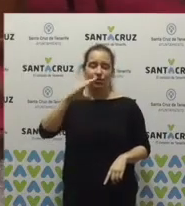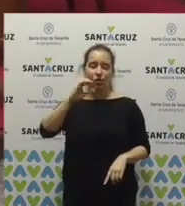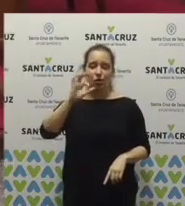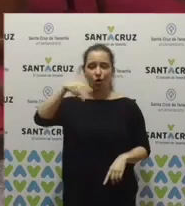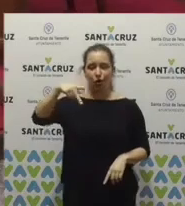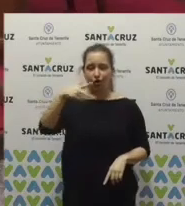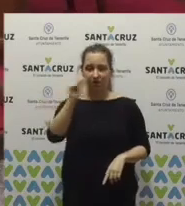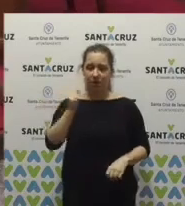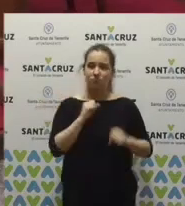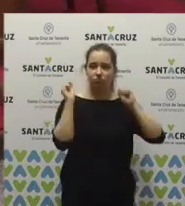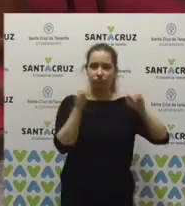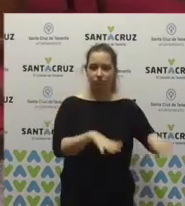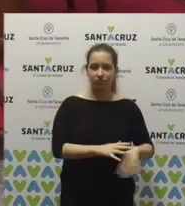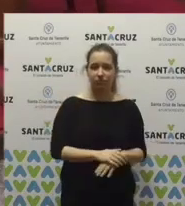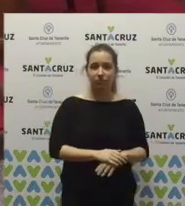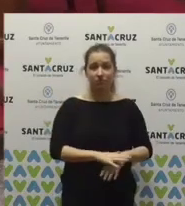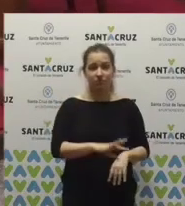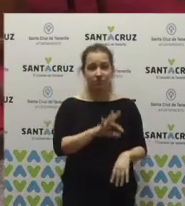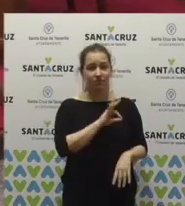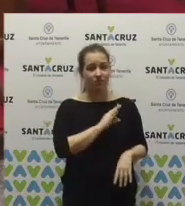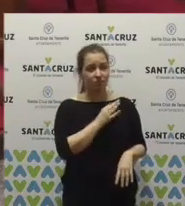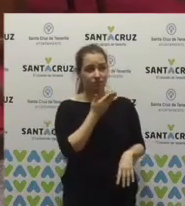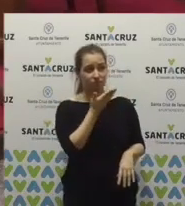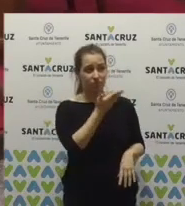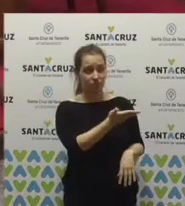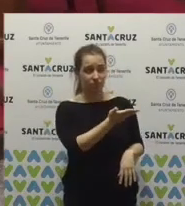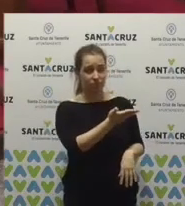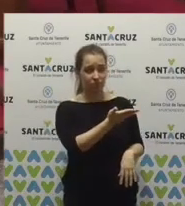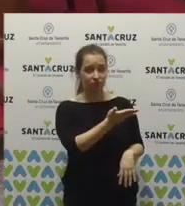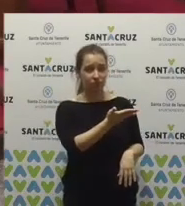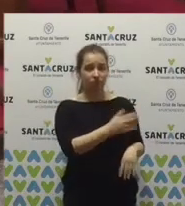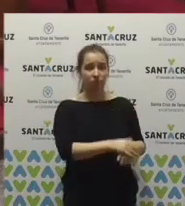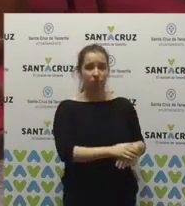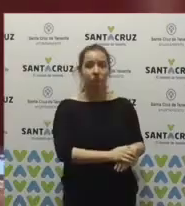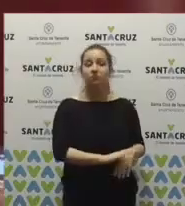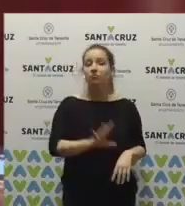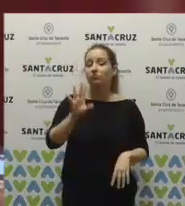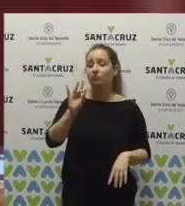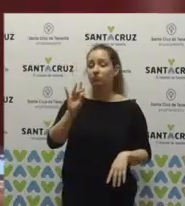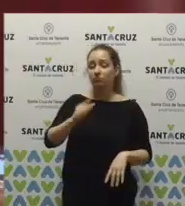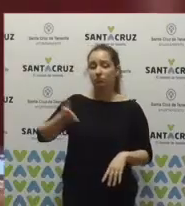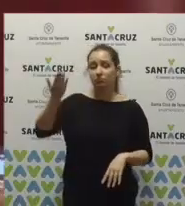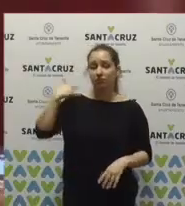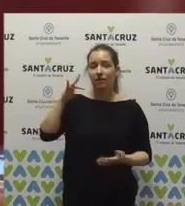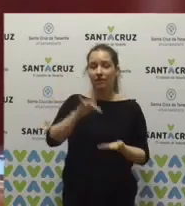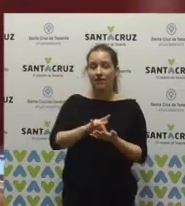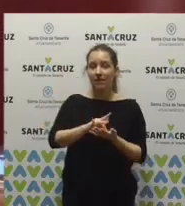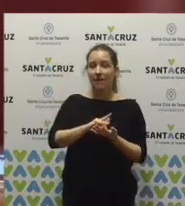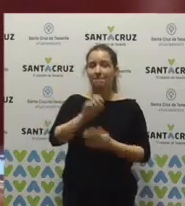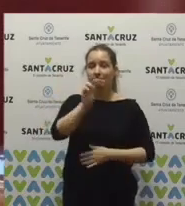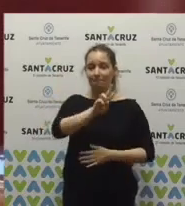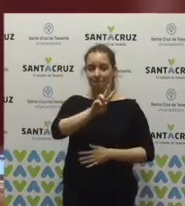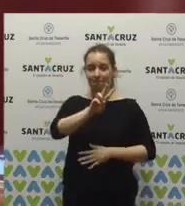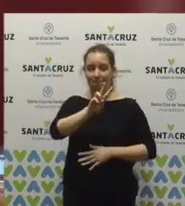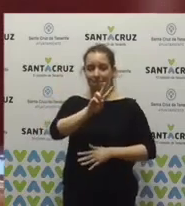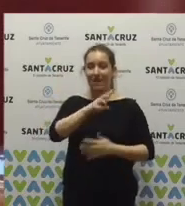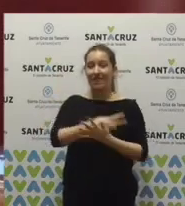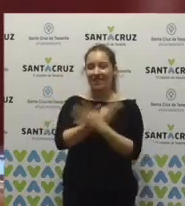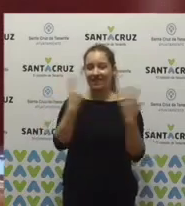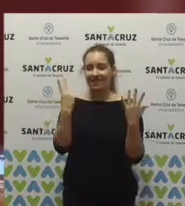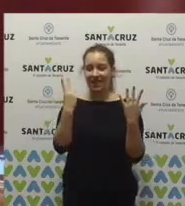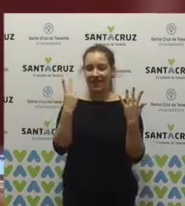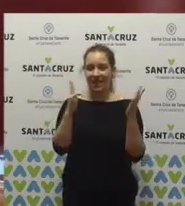si con fecha 17 de abril presentó escrito de renuncia al cargo del concejal del grupo mixto